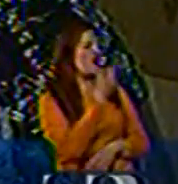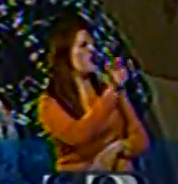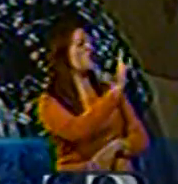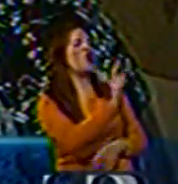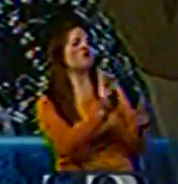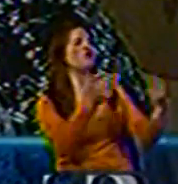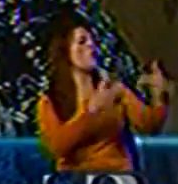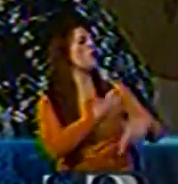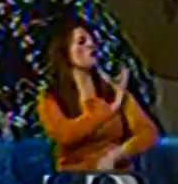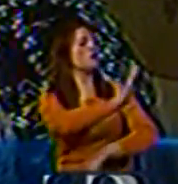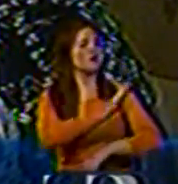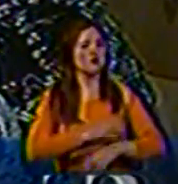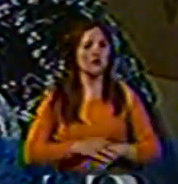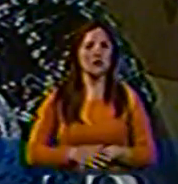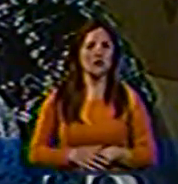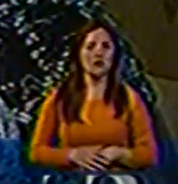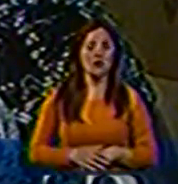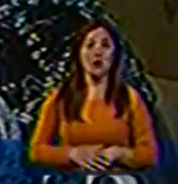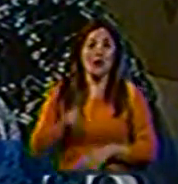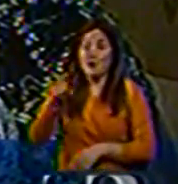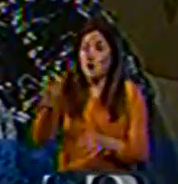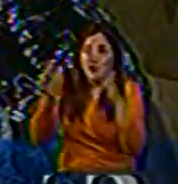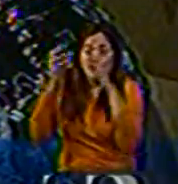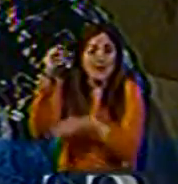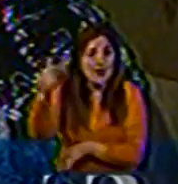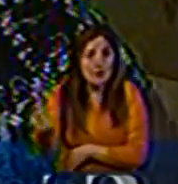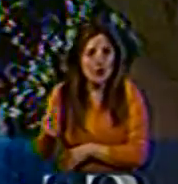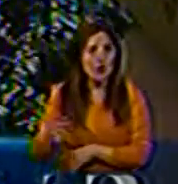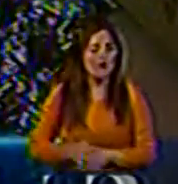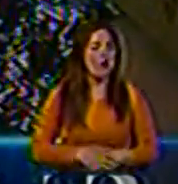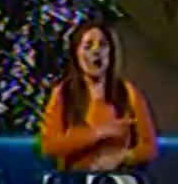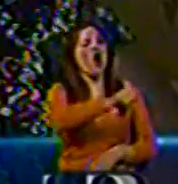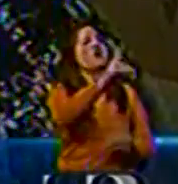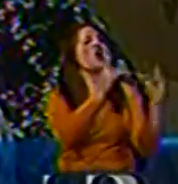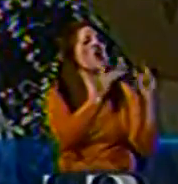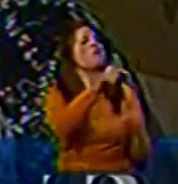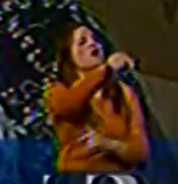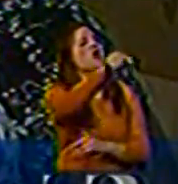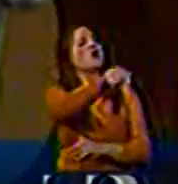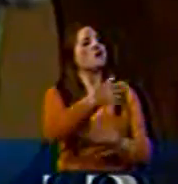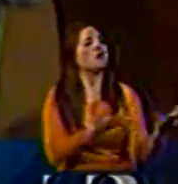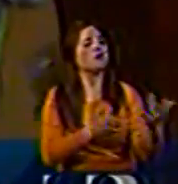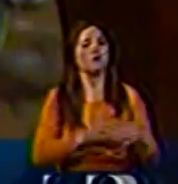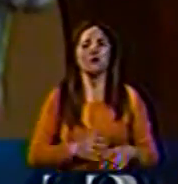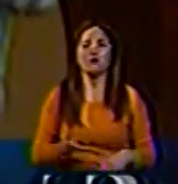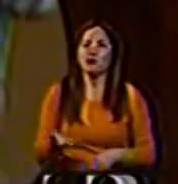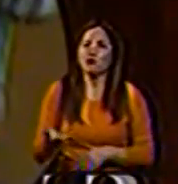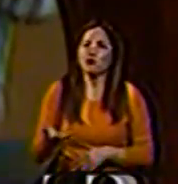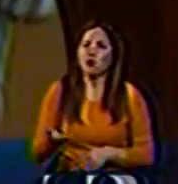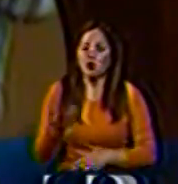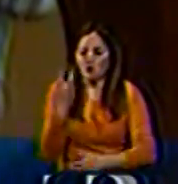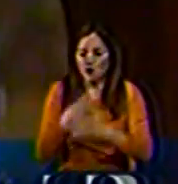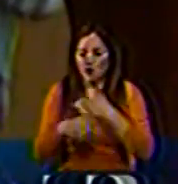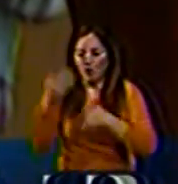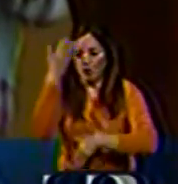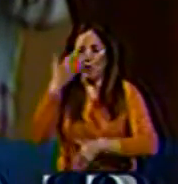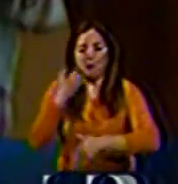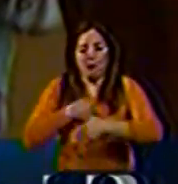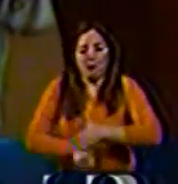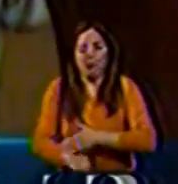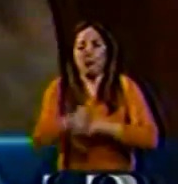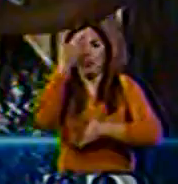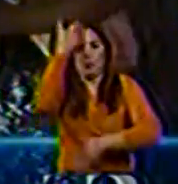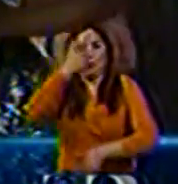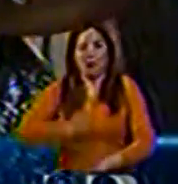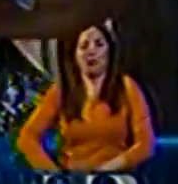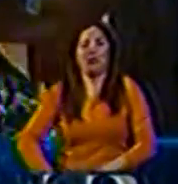mujer que ya llega con labor de parto usted tiene que atenderle en el momento no tiene por qué llegar y mandarla a una habitación la pequeña simple y jaramillo tiene tres años